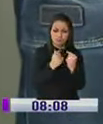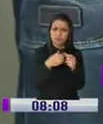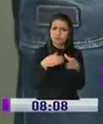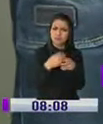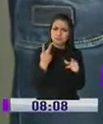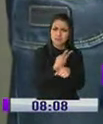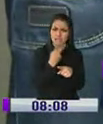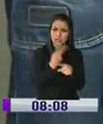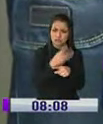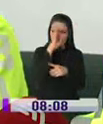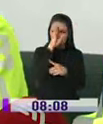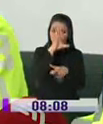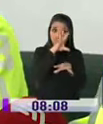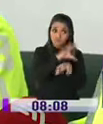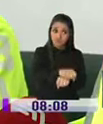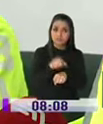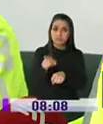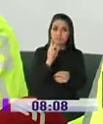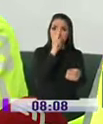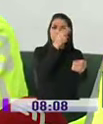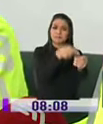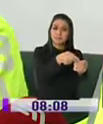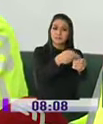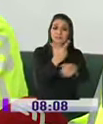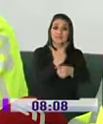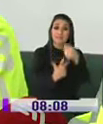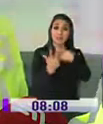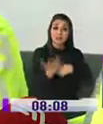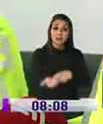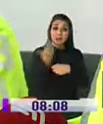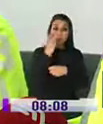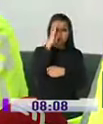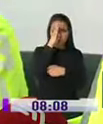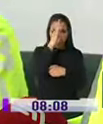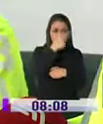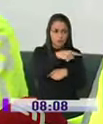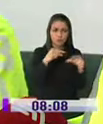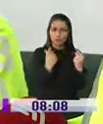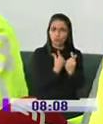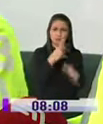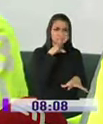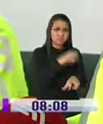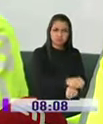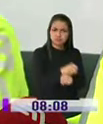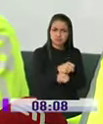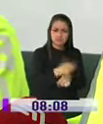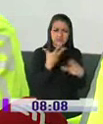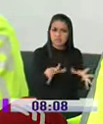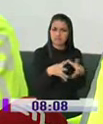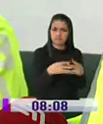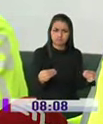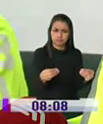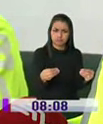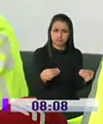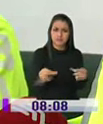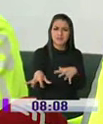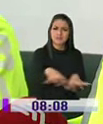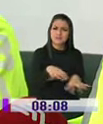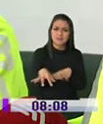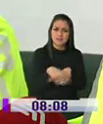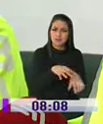años atrás. Hace aproximadamente 3 años ya fueron desarticulados mediante otra operación